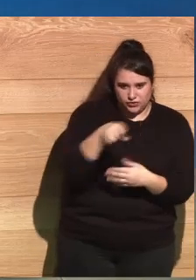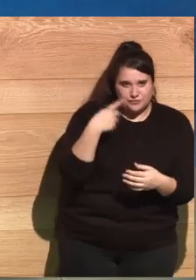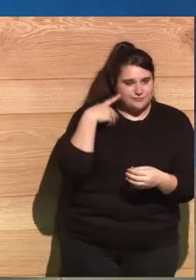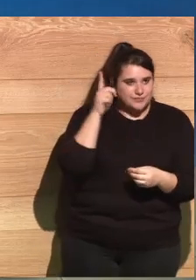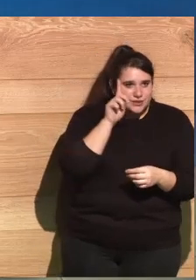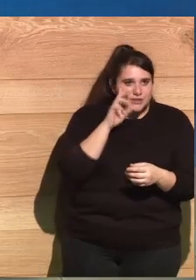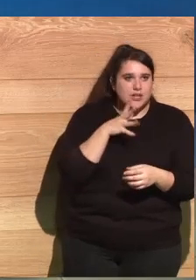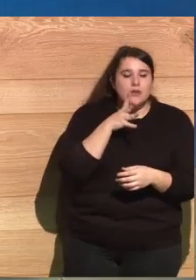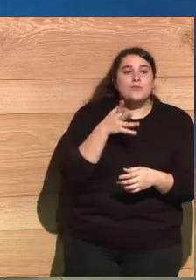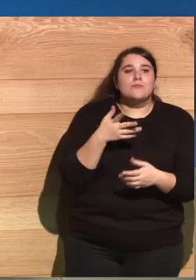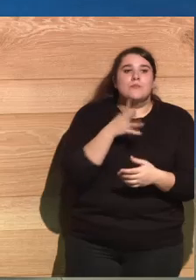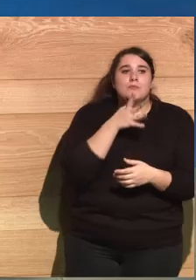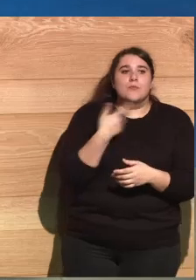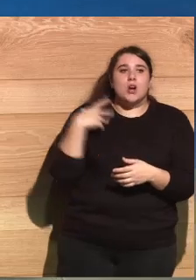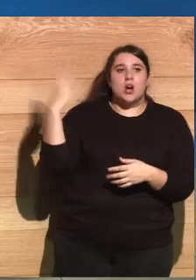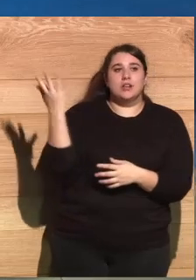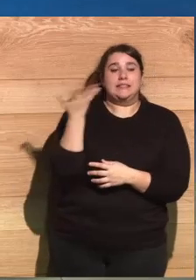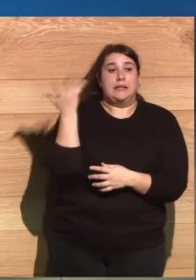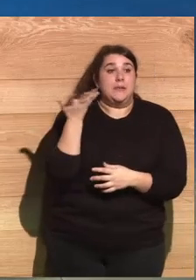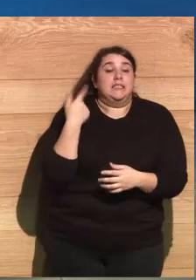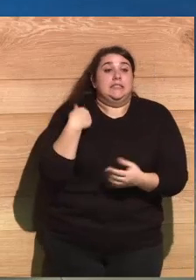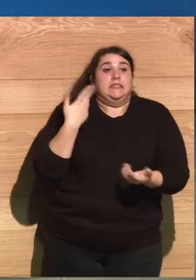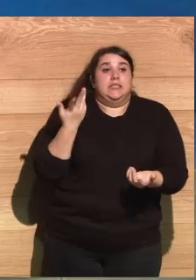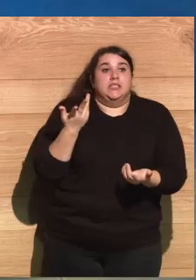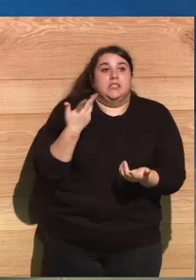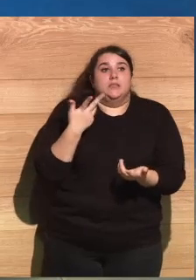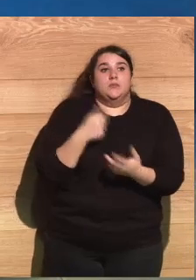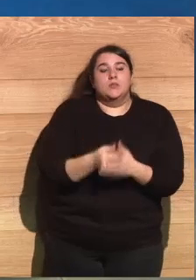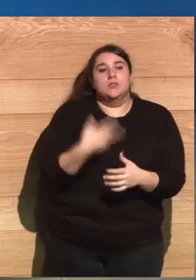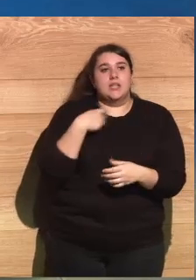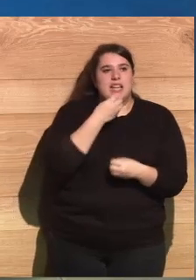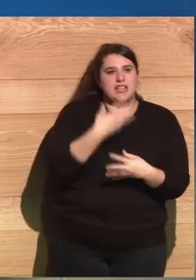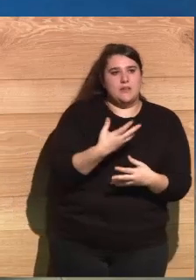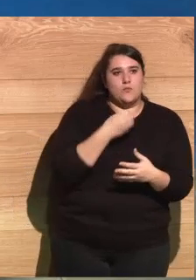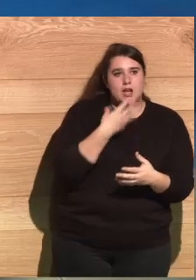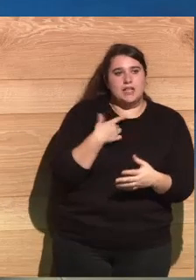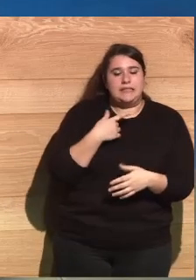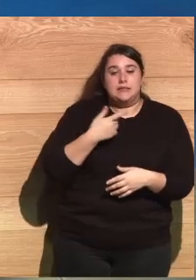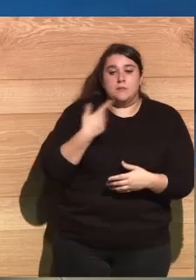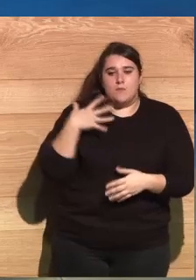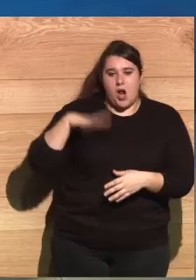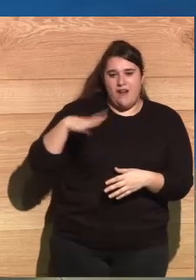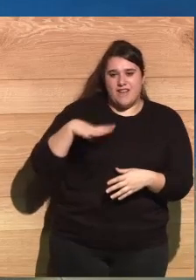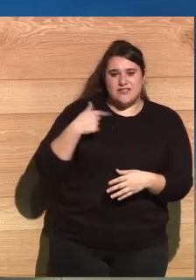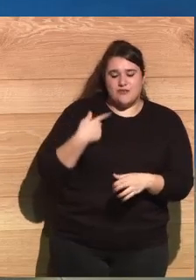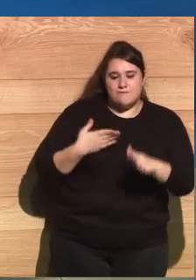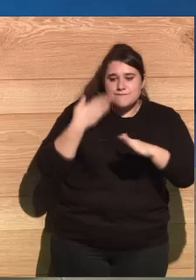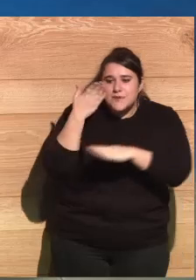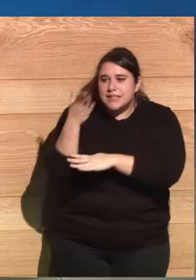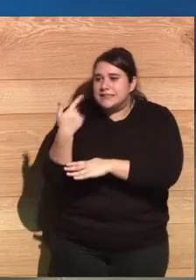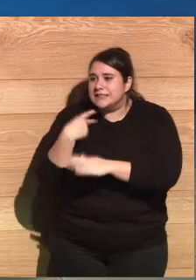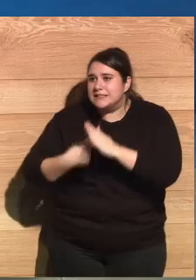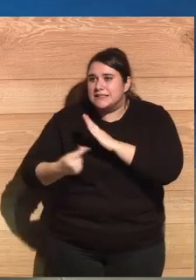que tiene el medio ambiente. Es que no nos damos cuenta. Yo siempre lo digo, ¿qué tal? Bueno, estamos, no sé. Digo, pero por favor, si yo he salido y la nariz